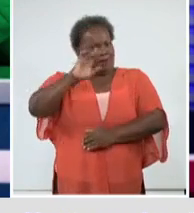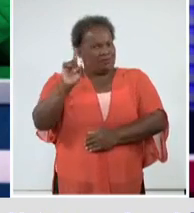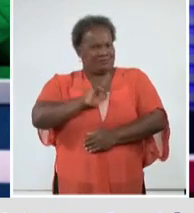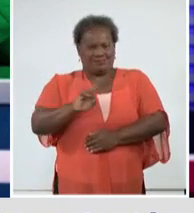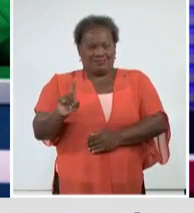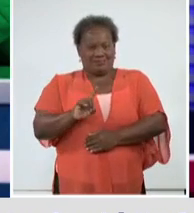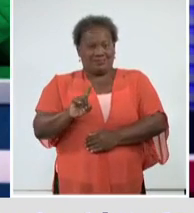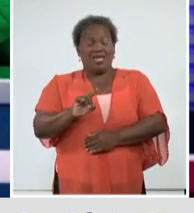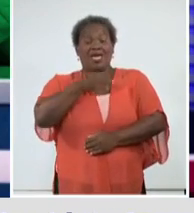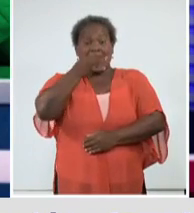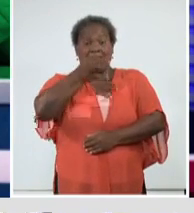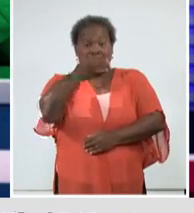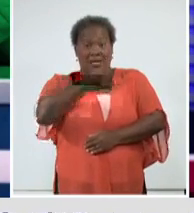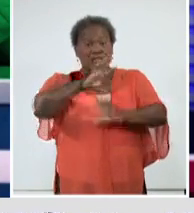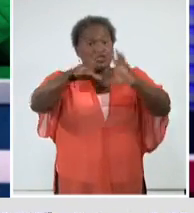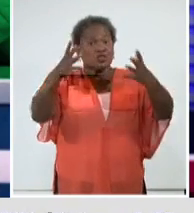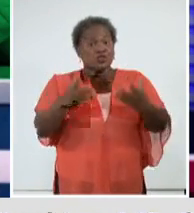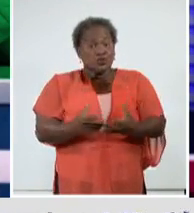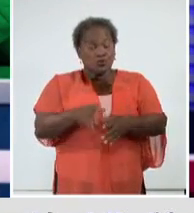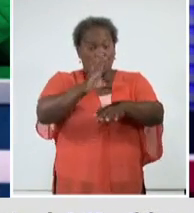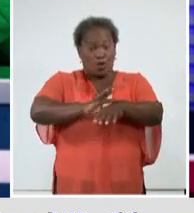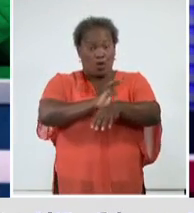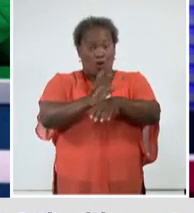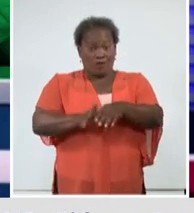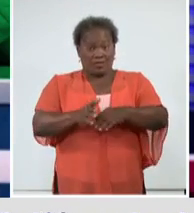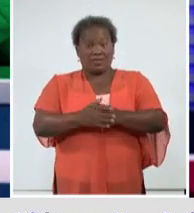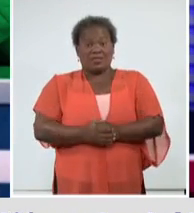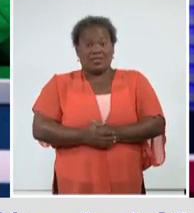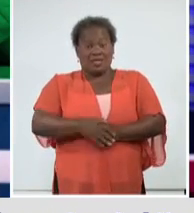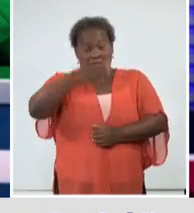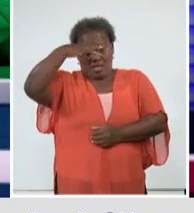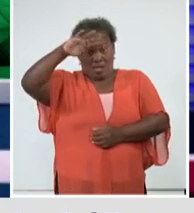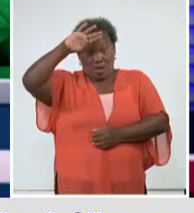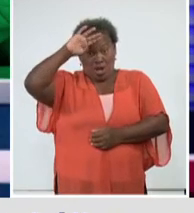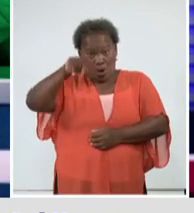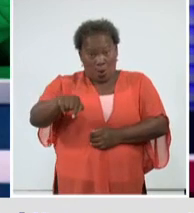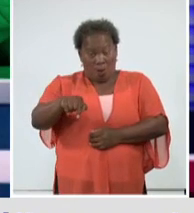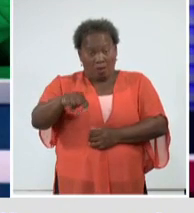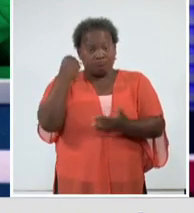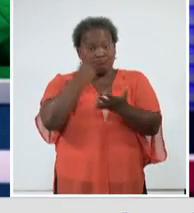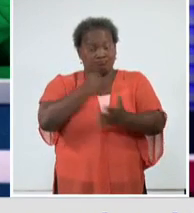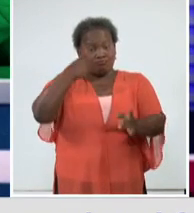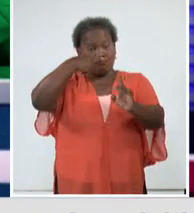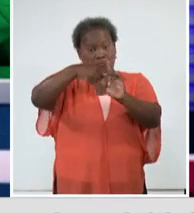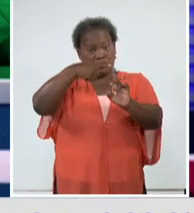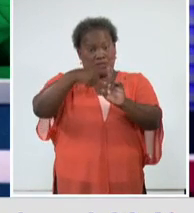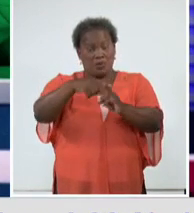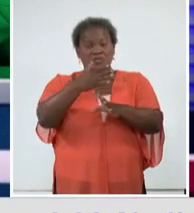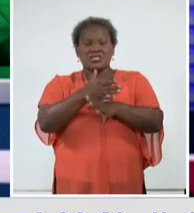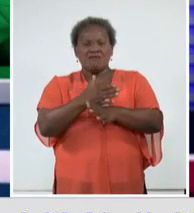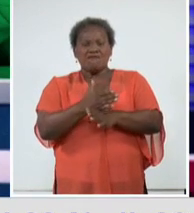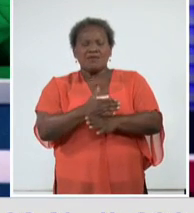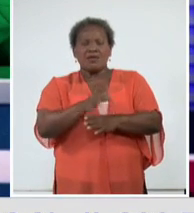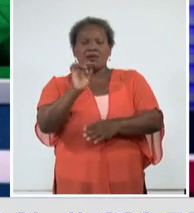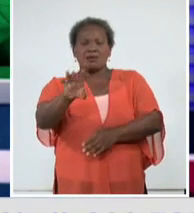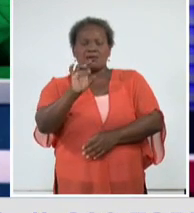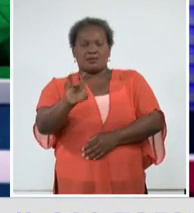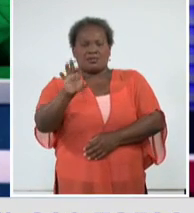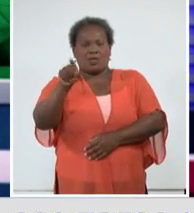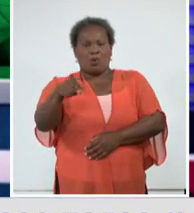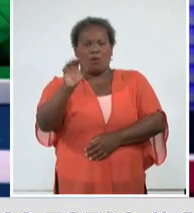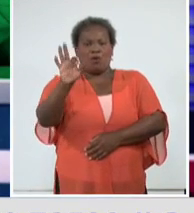en toda la pandemia en Cuba, esa cifra de reportados diagnosticados positivos ha representado el 15,8% del